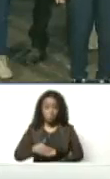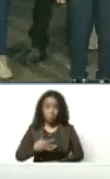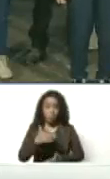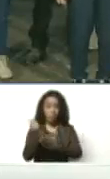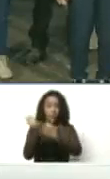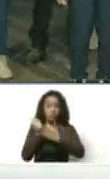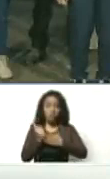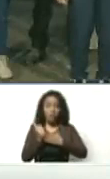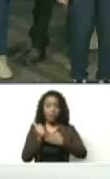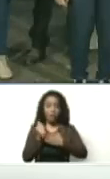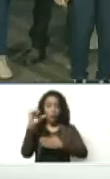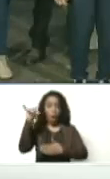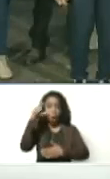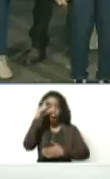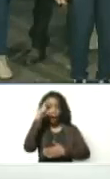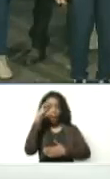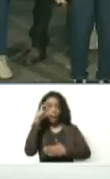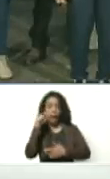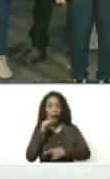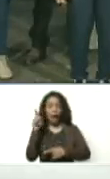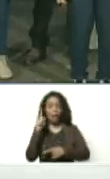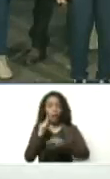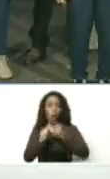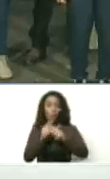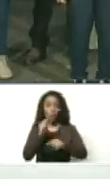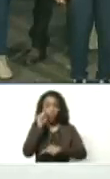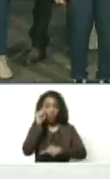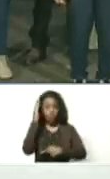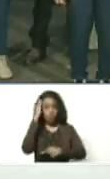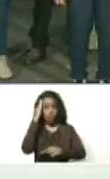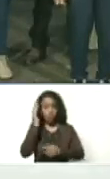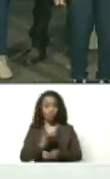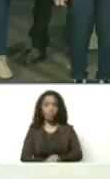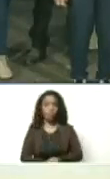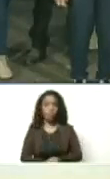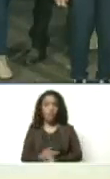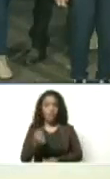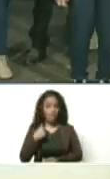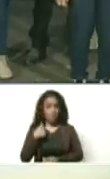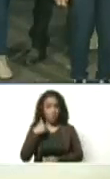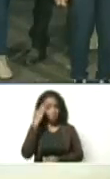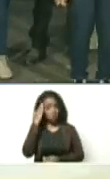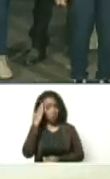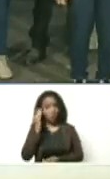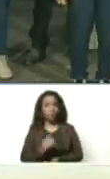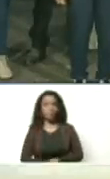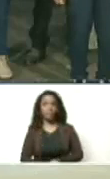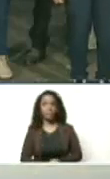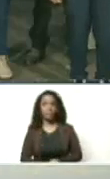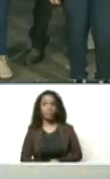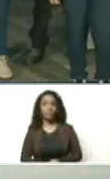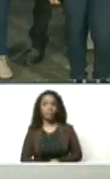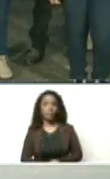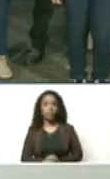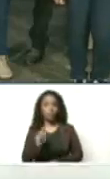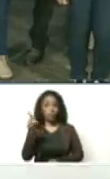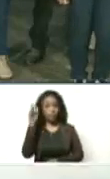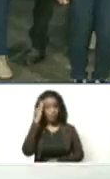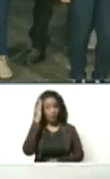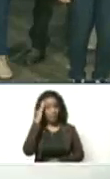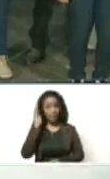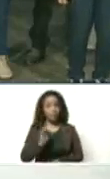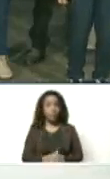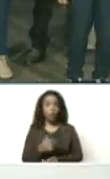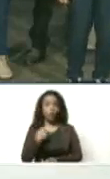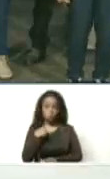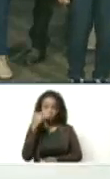ayudar a Riaza con aquella cosita que tú sabes y que yo sé. Tú sabes,